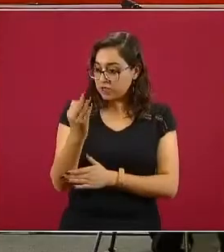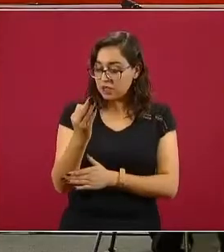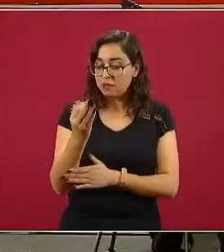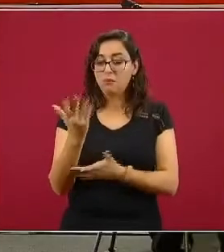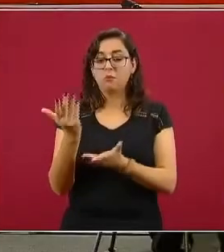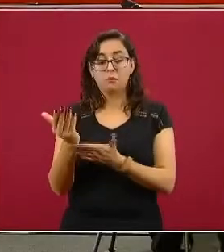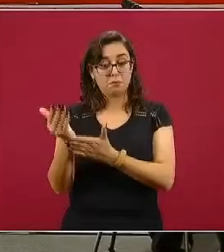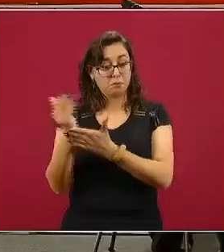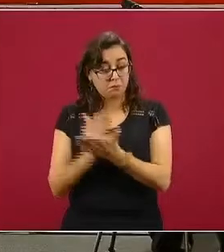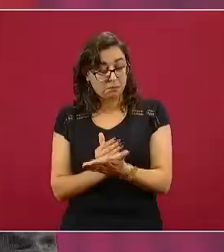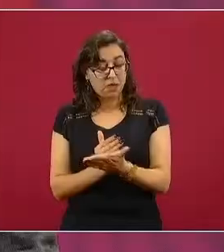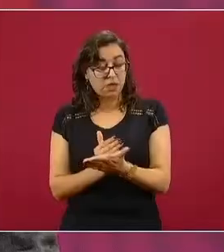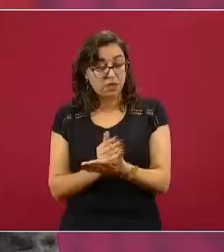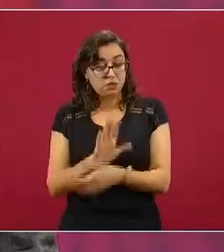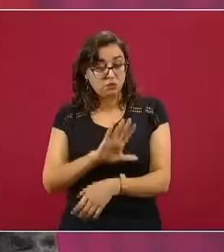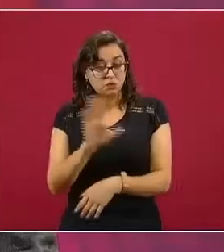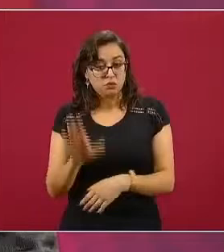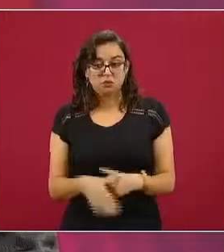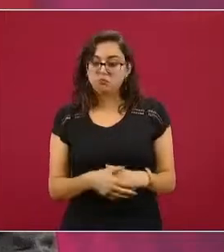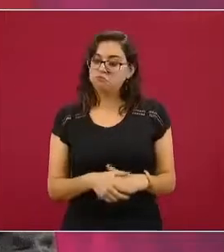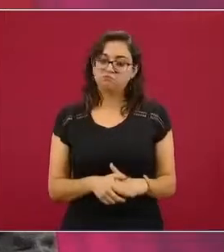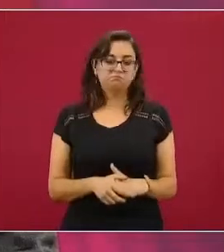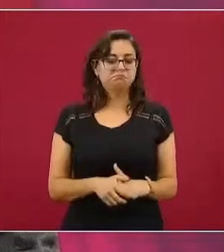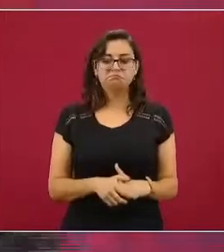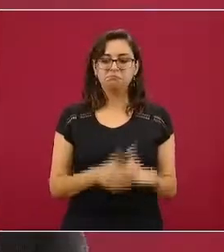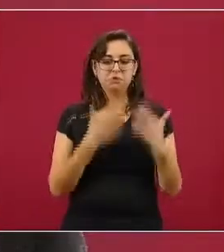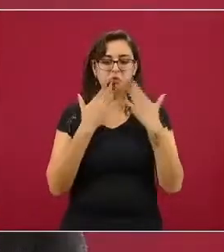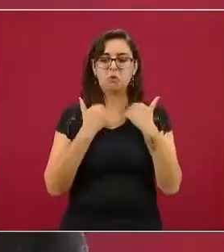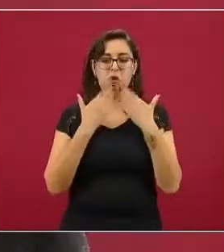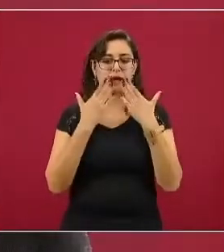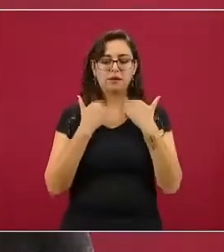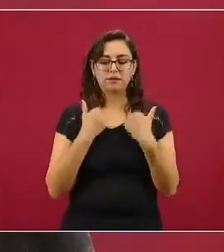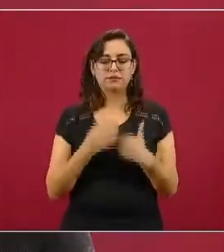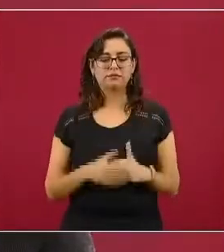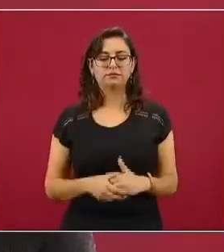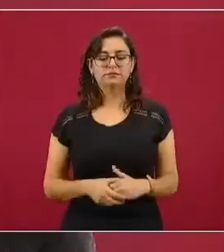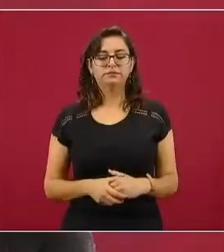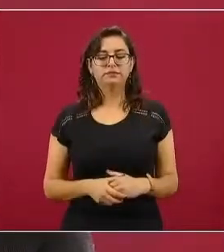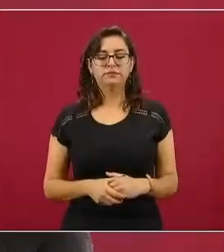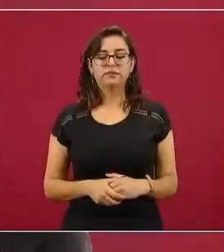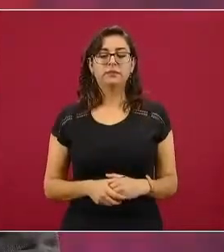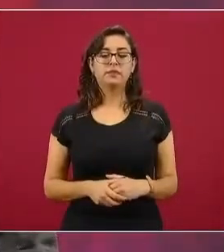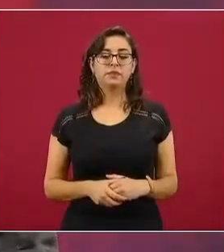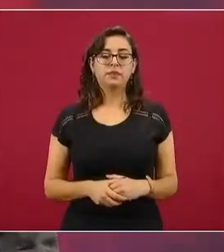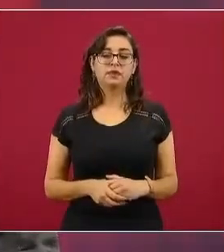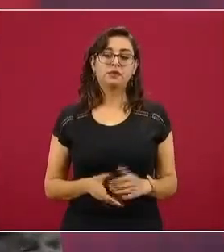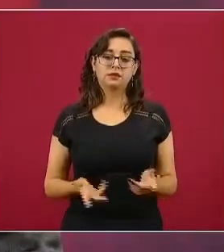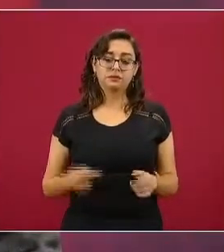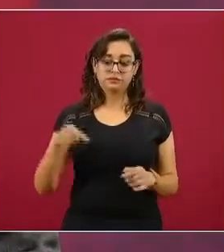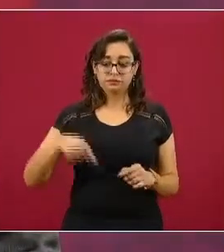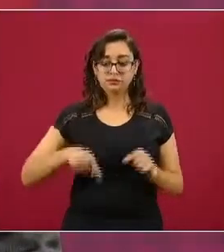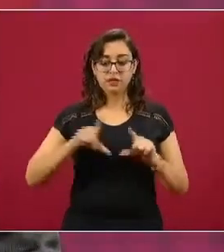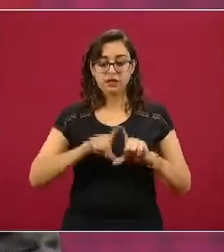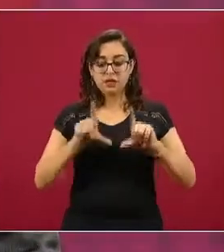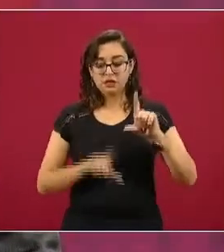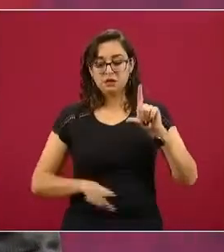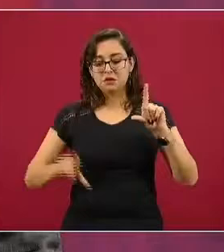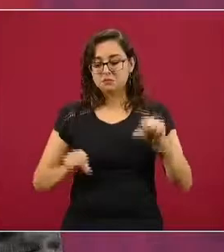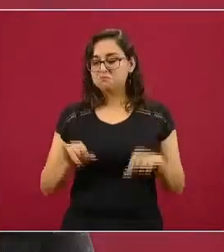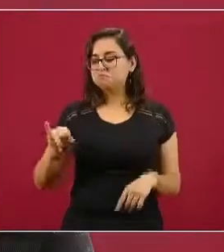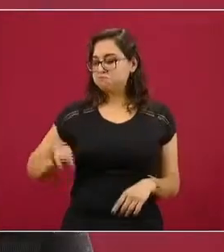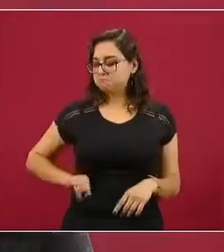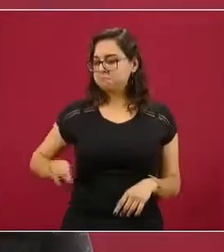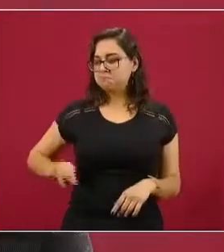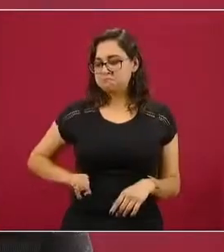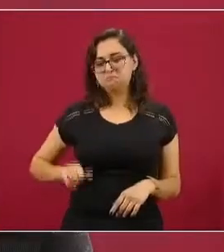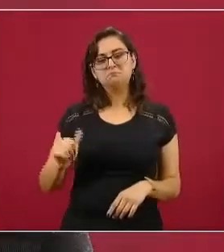hospitalización o reducir la mortalidad. No lo hay, no lo hay. Interesantemente, en México, aprovecho la pregunta para